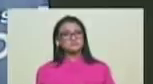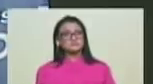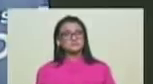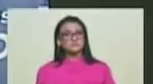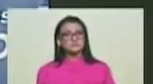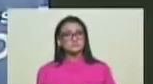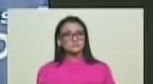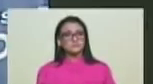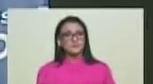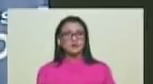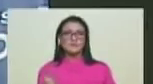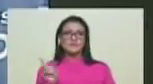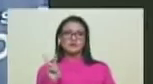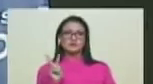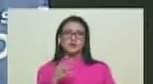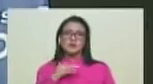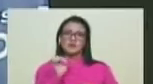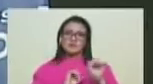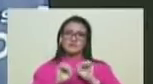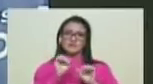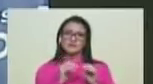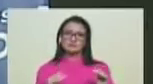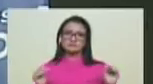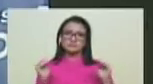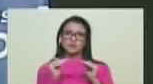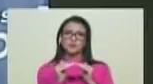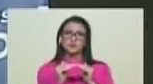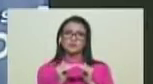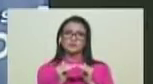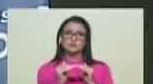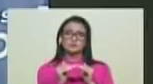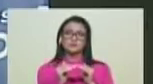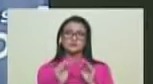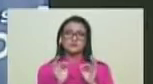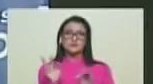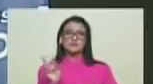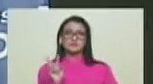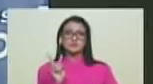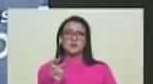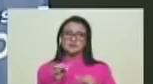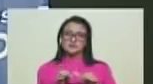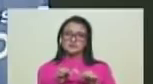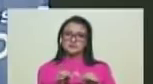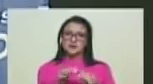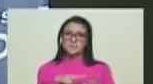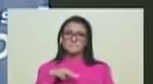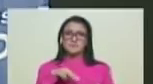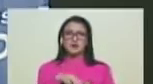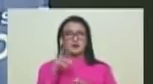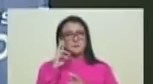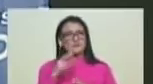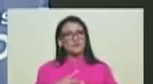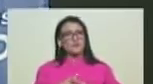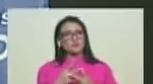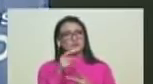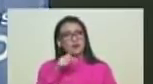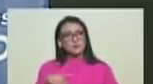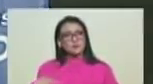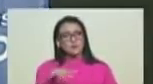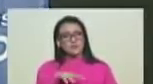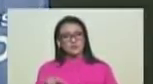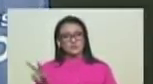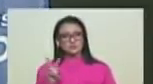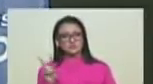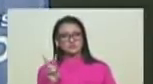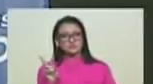uno, Venezuela quiere defender su soberanía, el claro mensaje es que Venezuela se va a mantener de pie y que se respete la voluntad del pueblo de